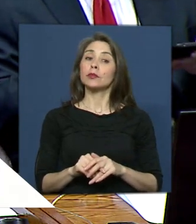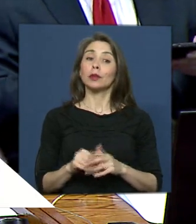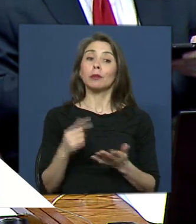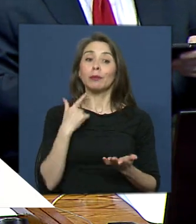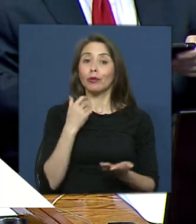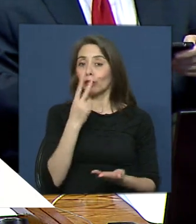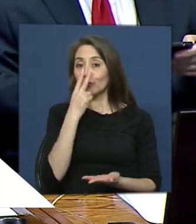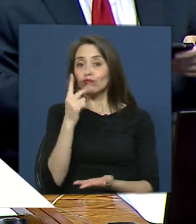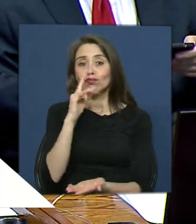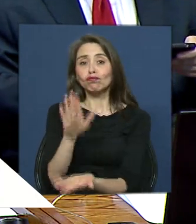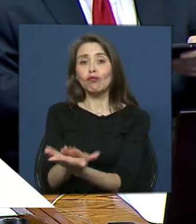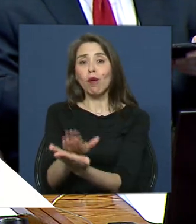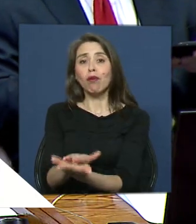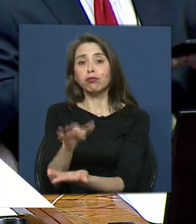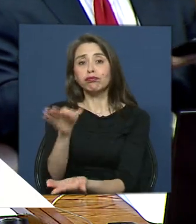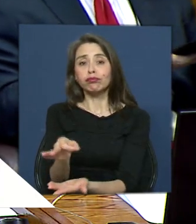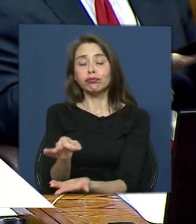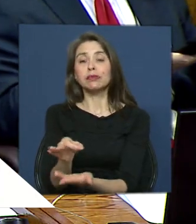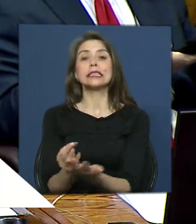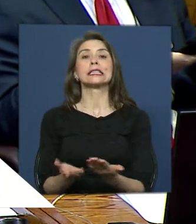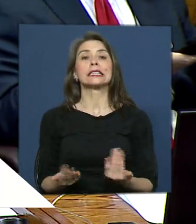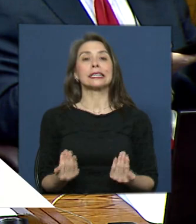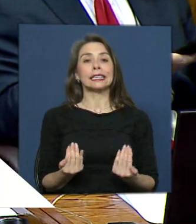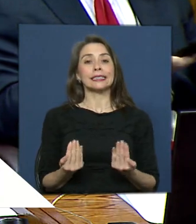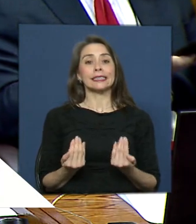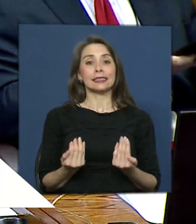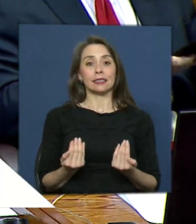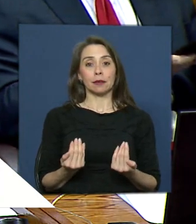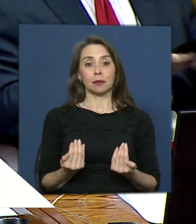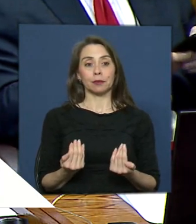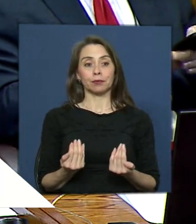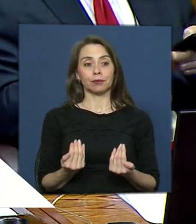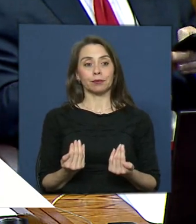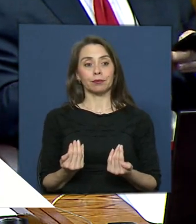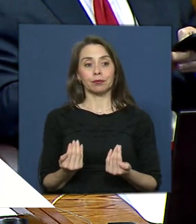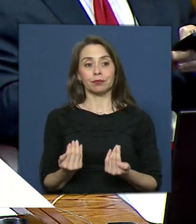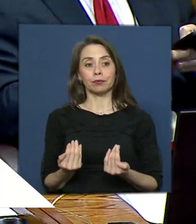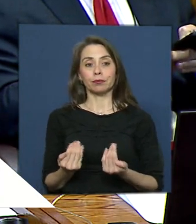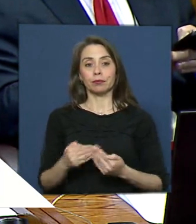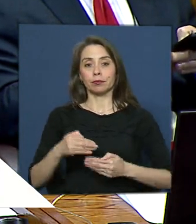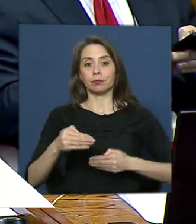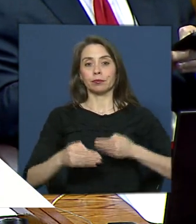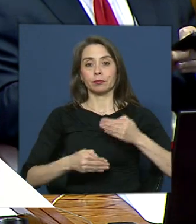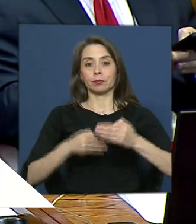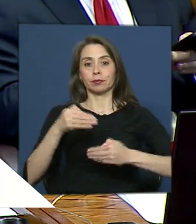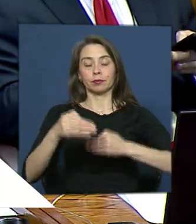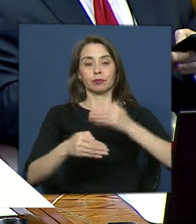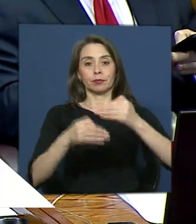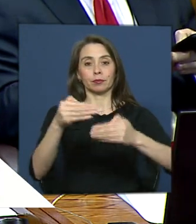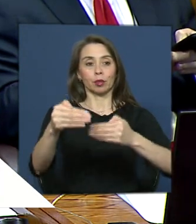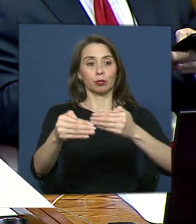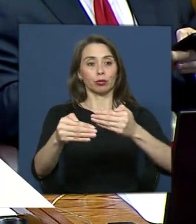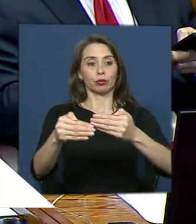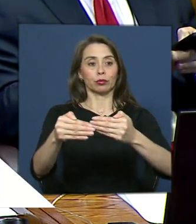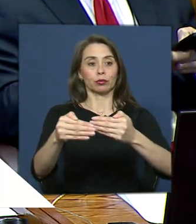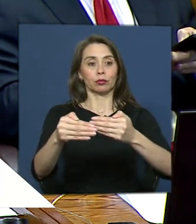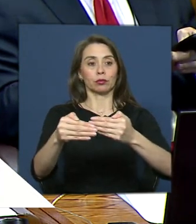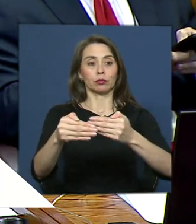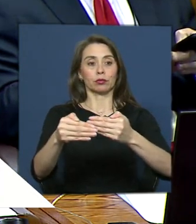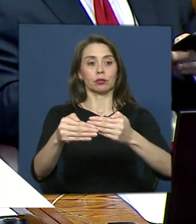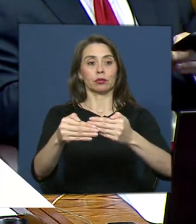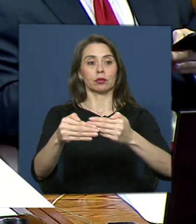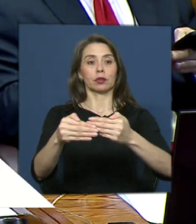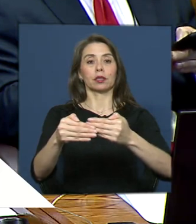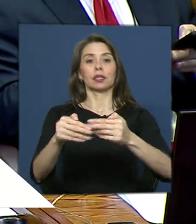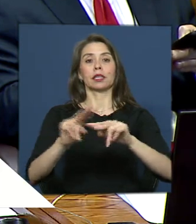evidencia, ¿ya? Lo que necesitamos es que haya un proceso que haga justicia,